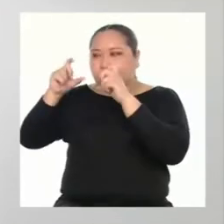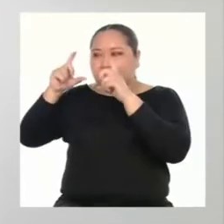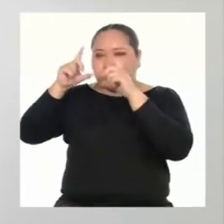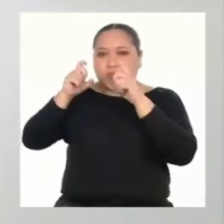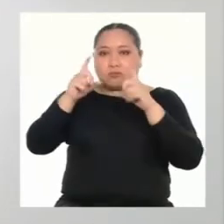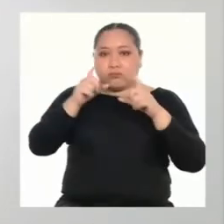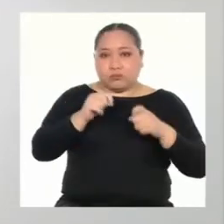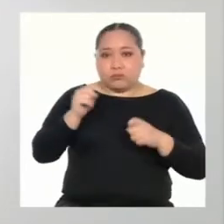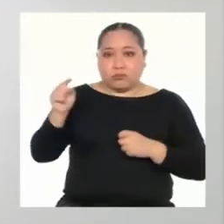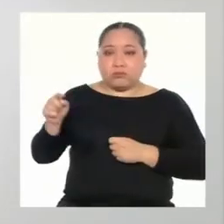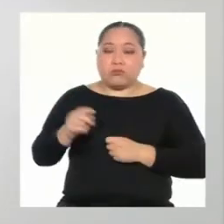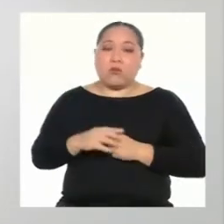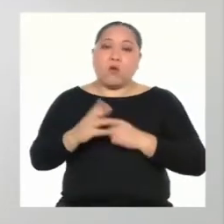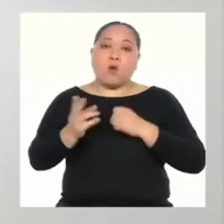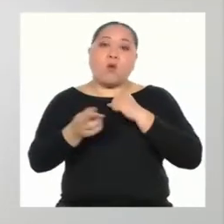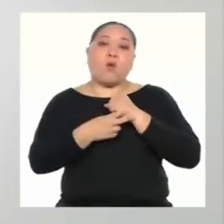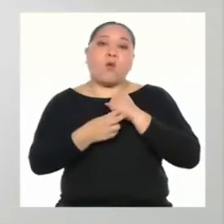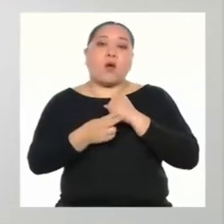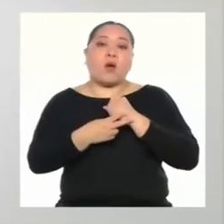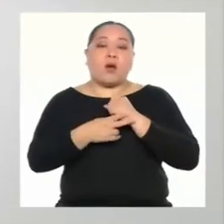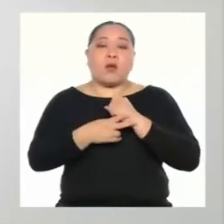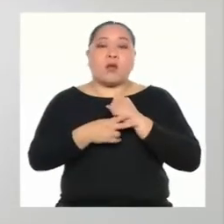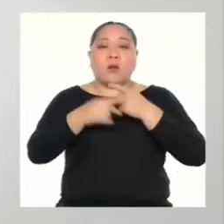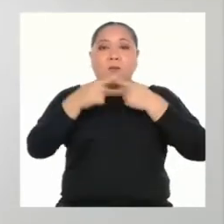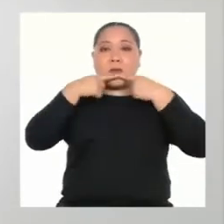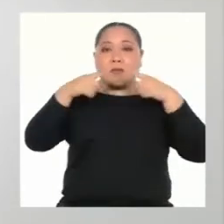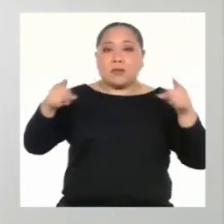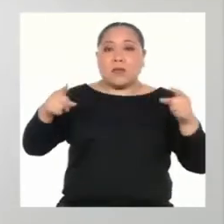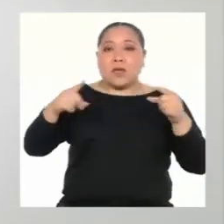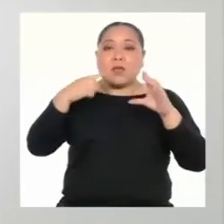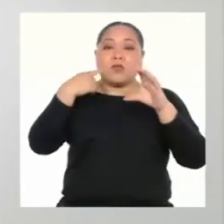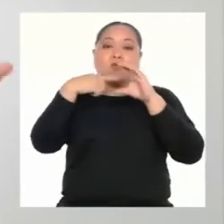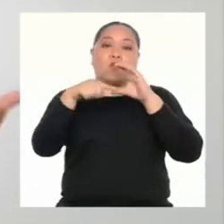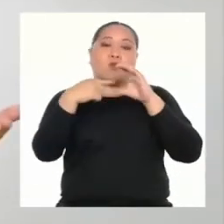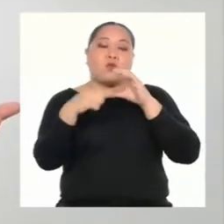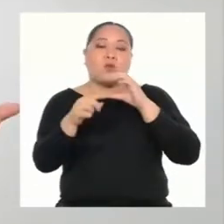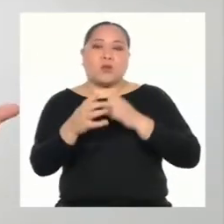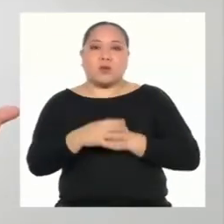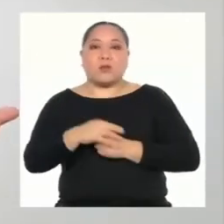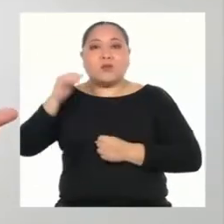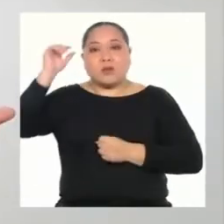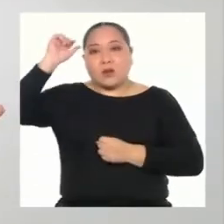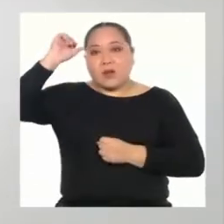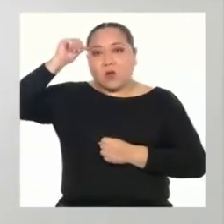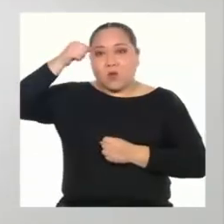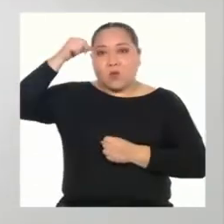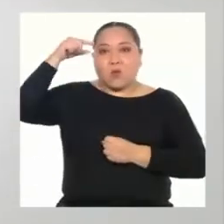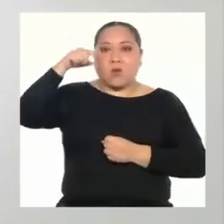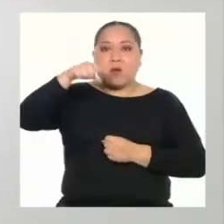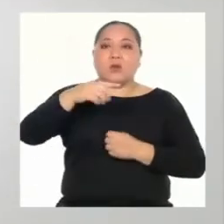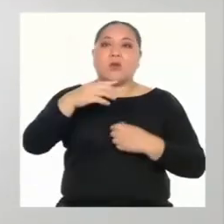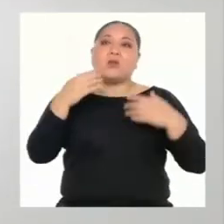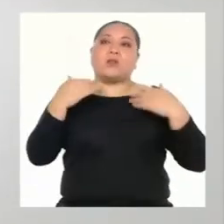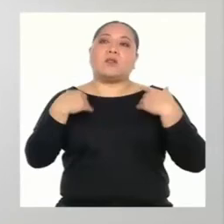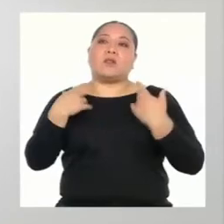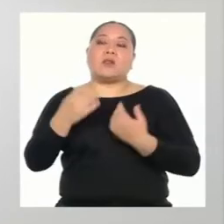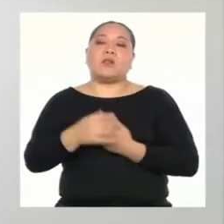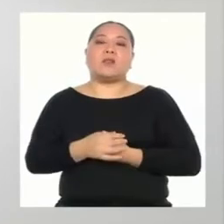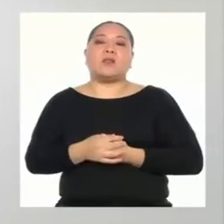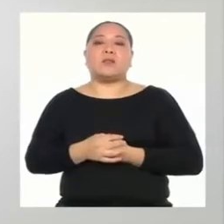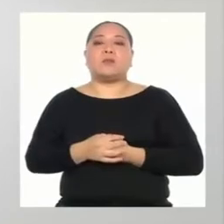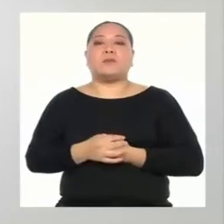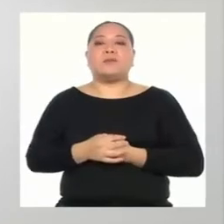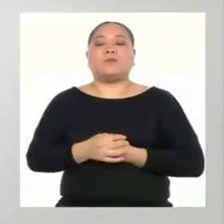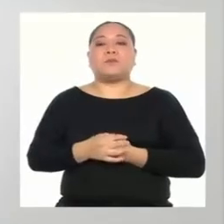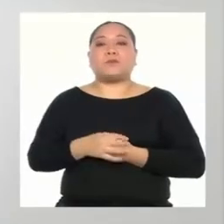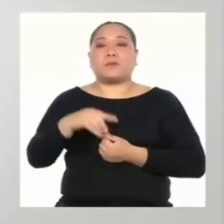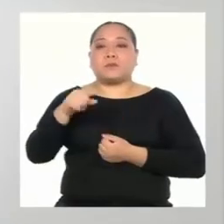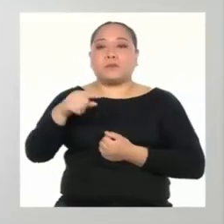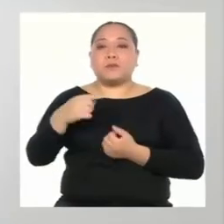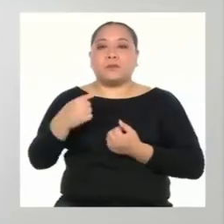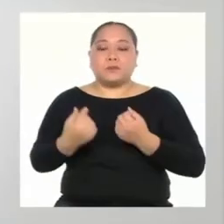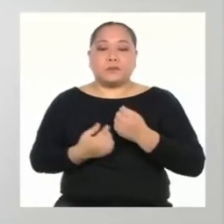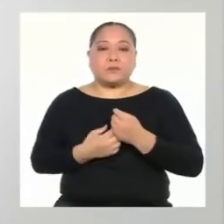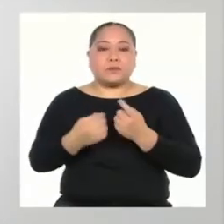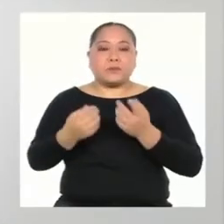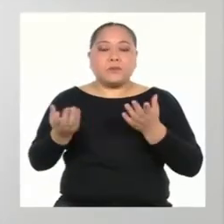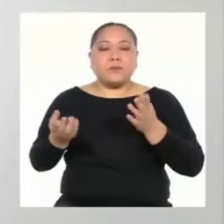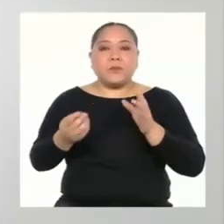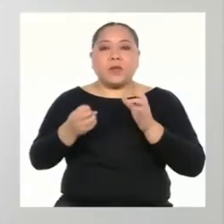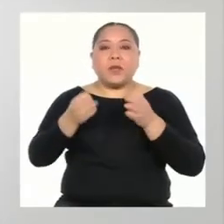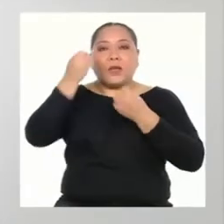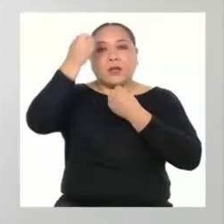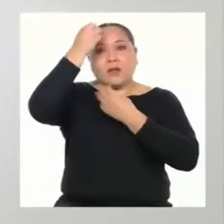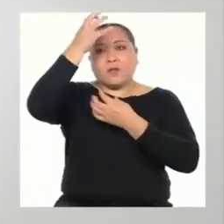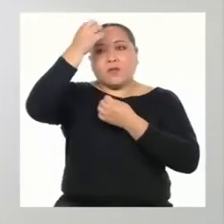de pantalla, guardando mensajes y correos. Recuerda que cuentas con el sistema de reporte de casos de